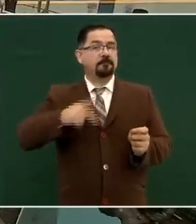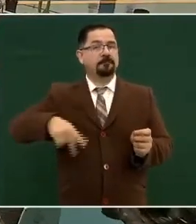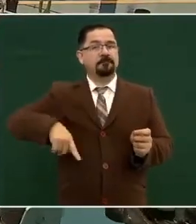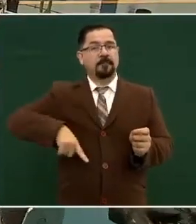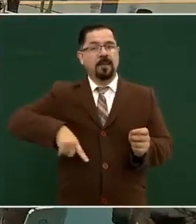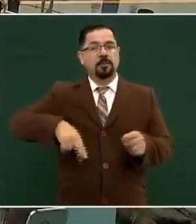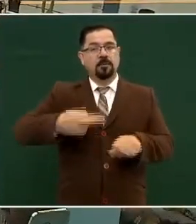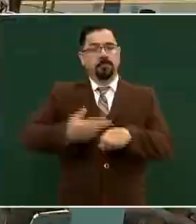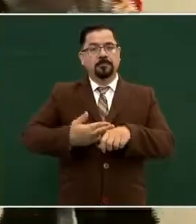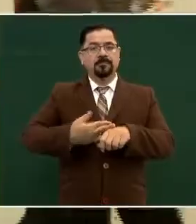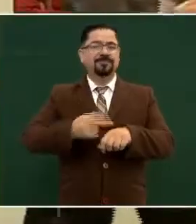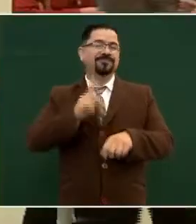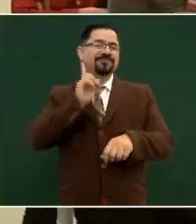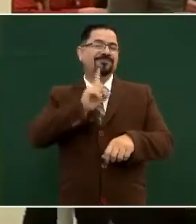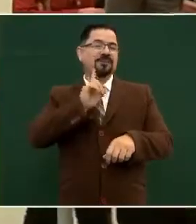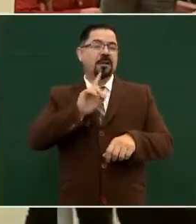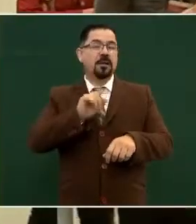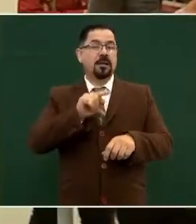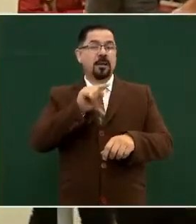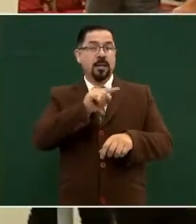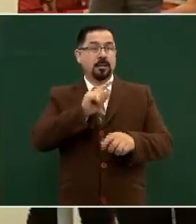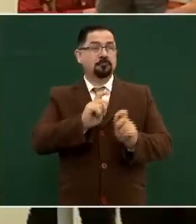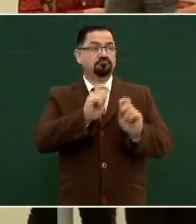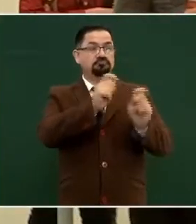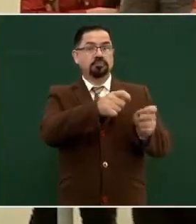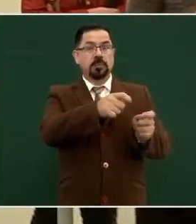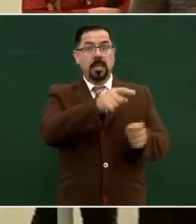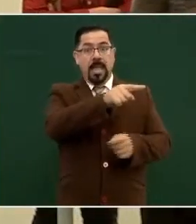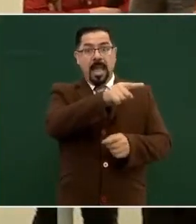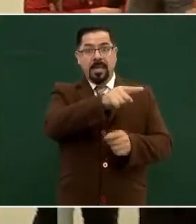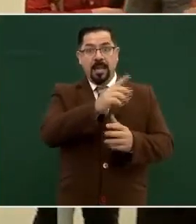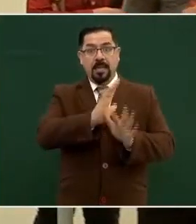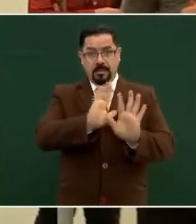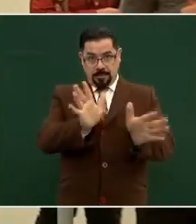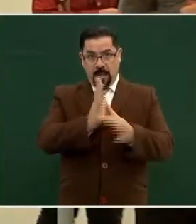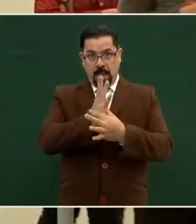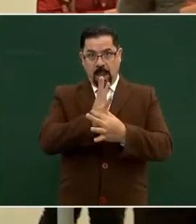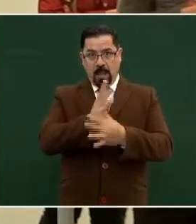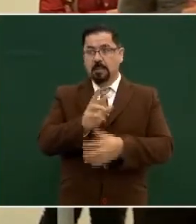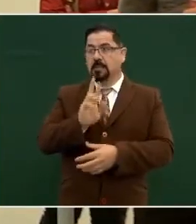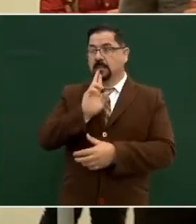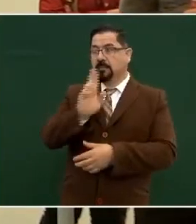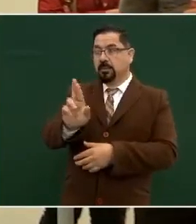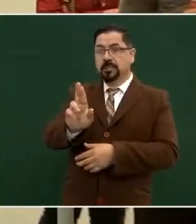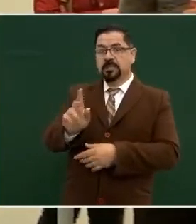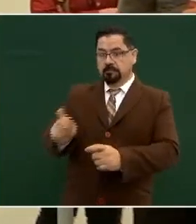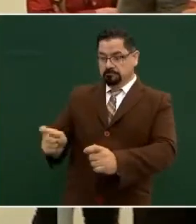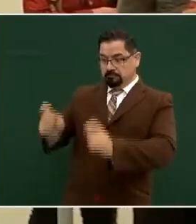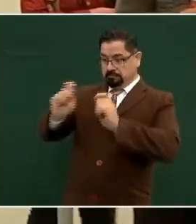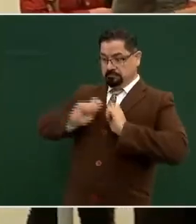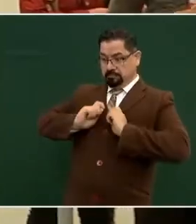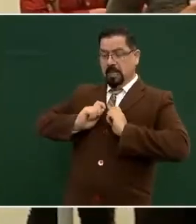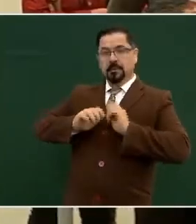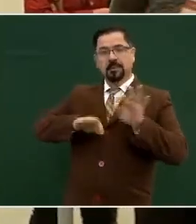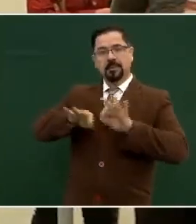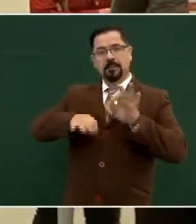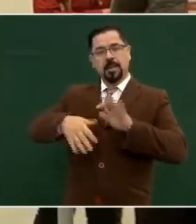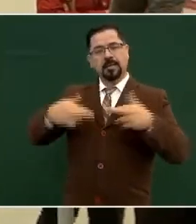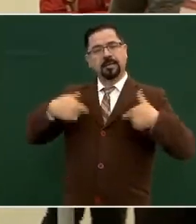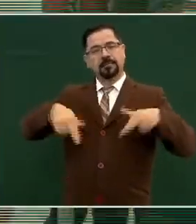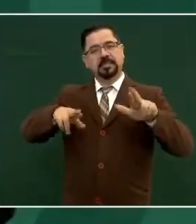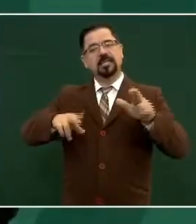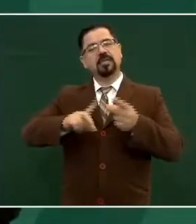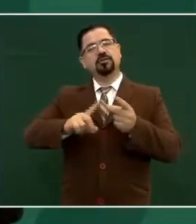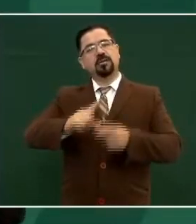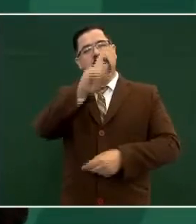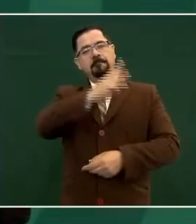alguna respuesta, si ella ya le dio alguna respuesta sobre el nombramiento como cónsul de Barcelona.